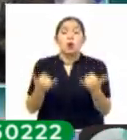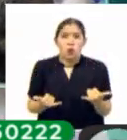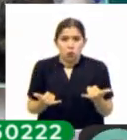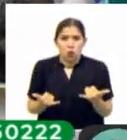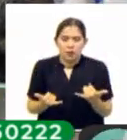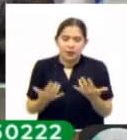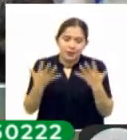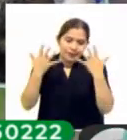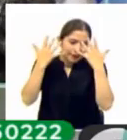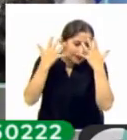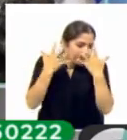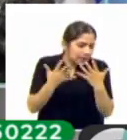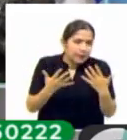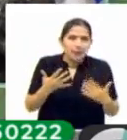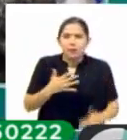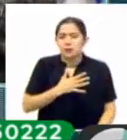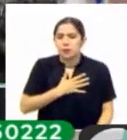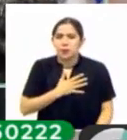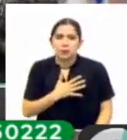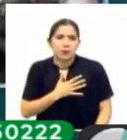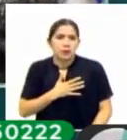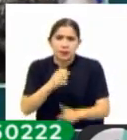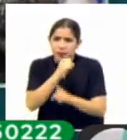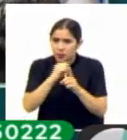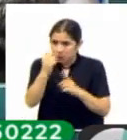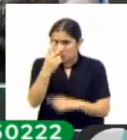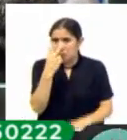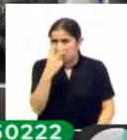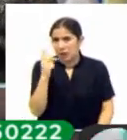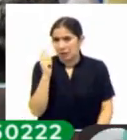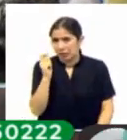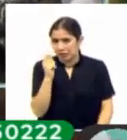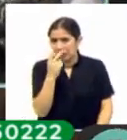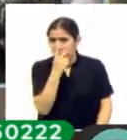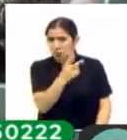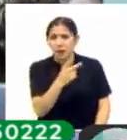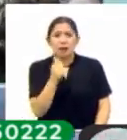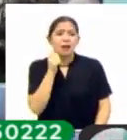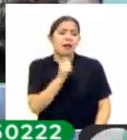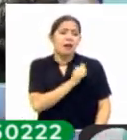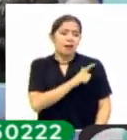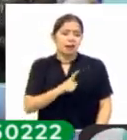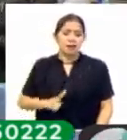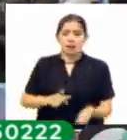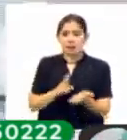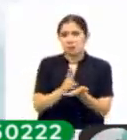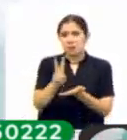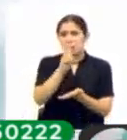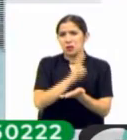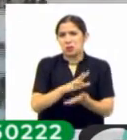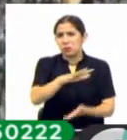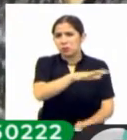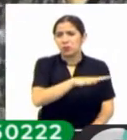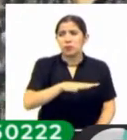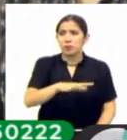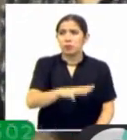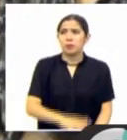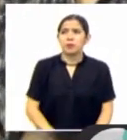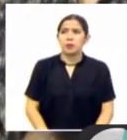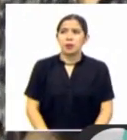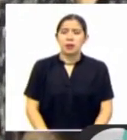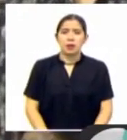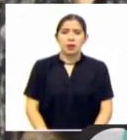en la lamentable y penosa situación que ustedes ya han sido testigos de nuestra alcaldesa en el municipio de Vinto. Con